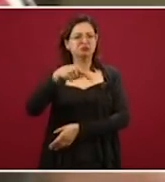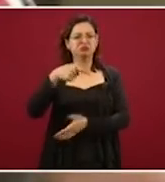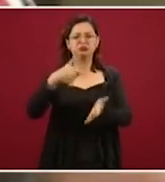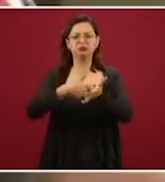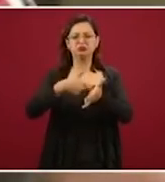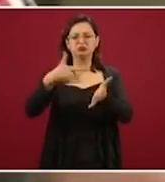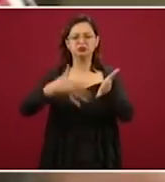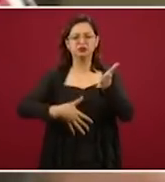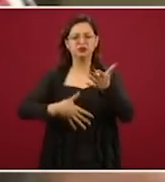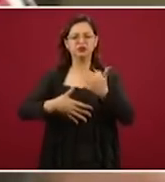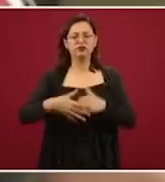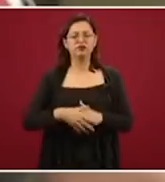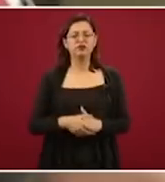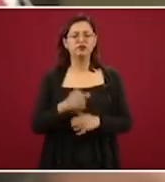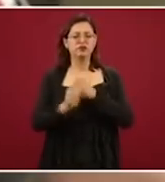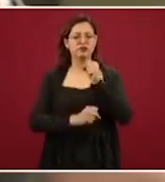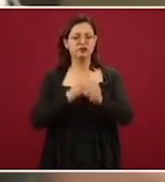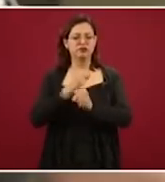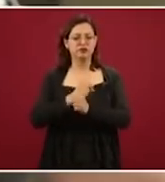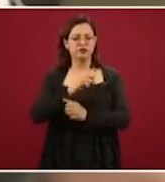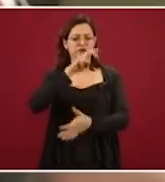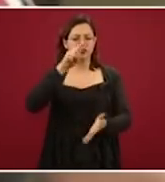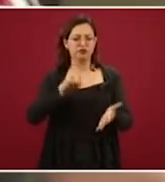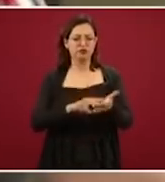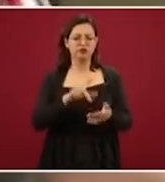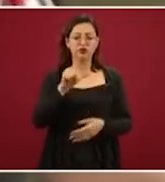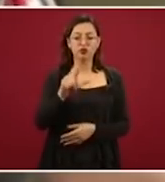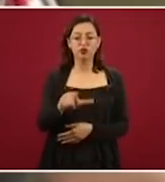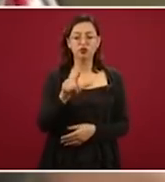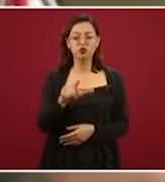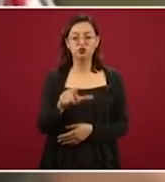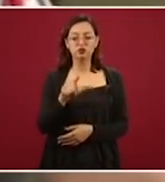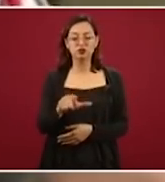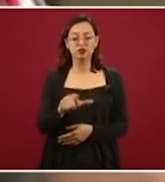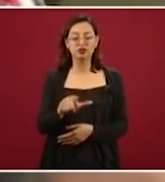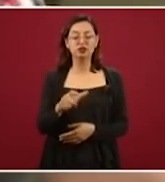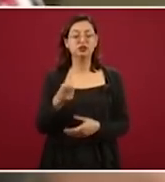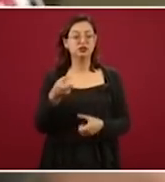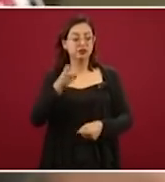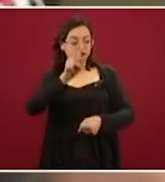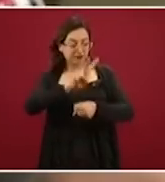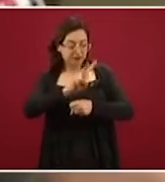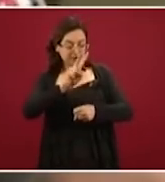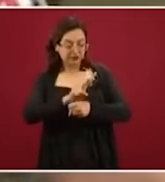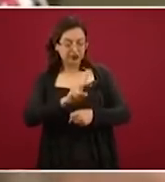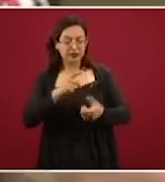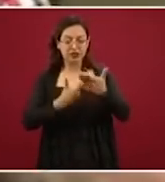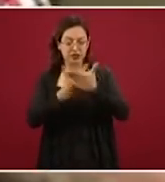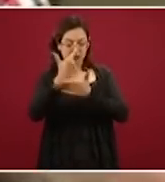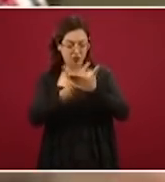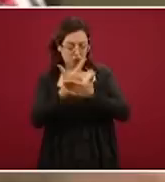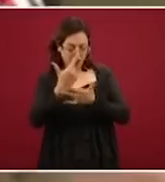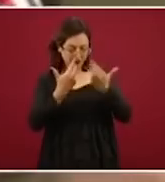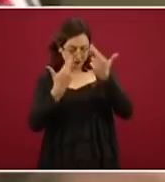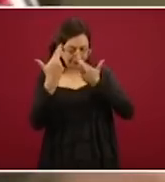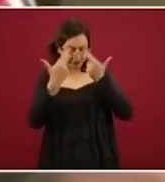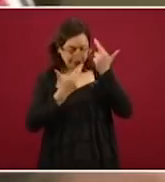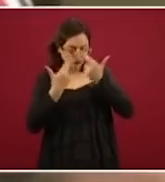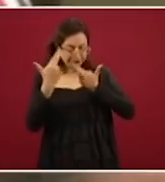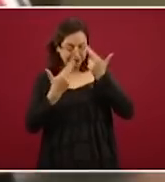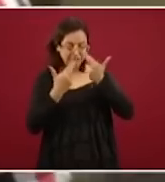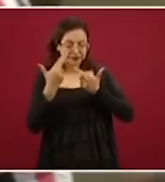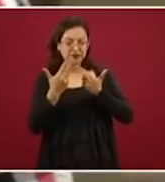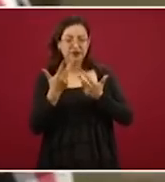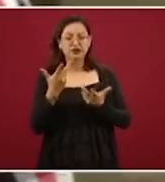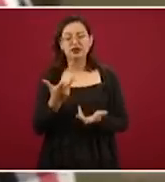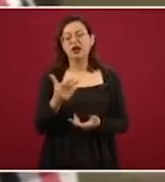En la cuenta pública del 2017, en la auditoría que se hizo por parte de la